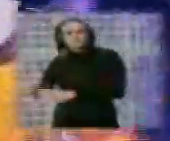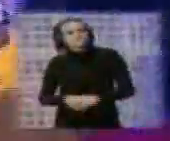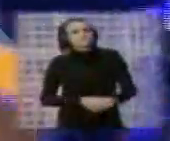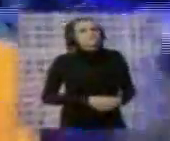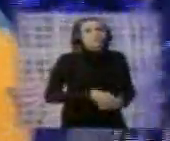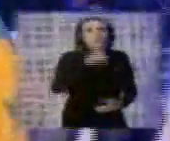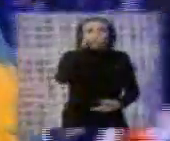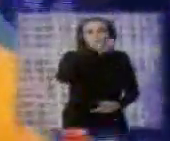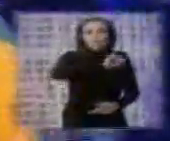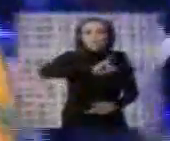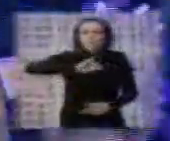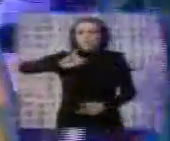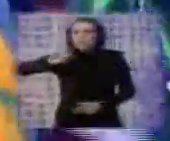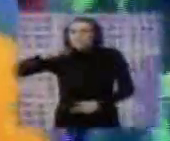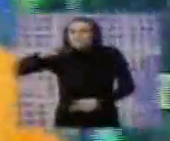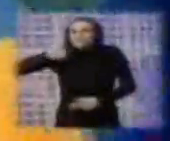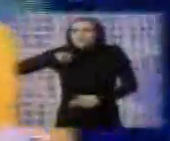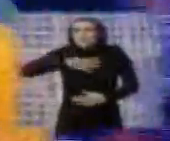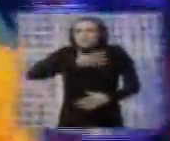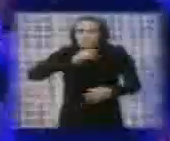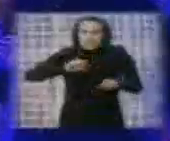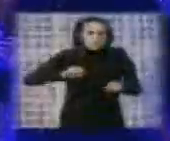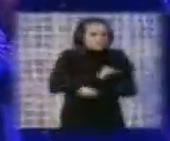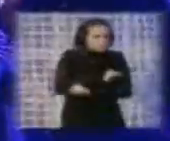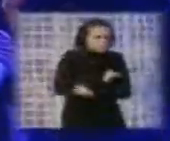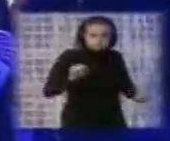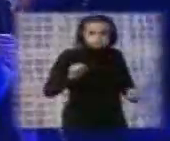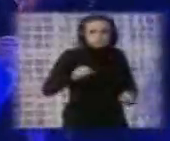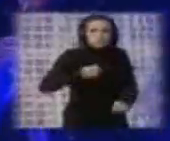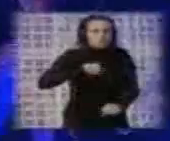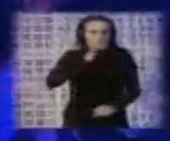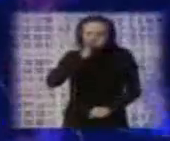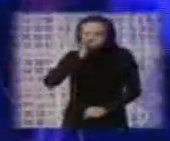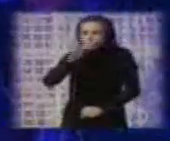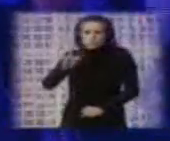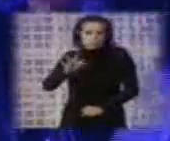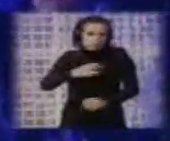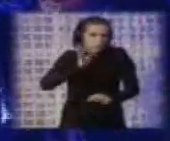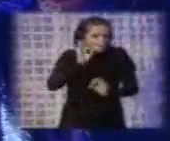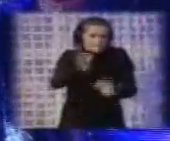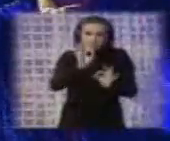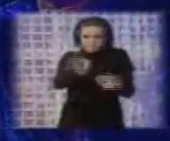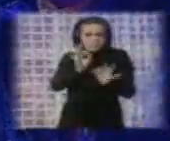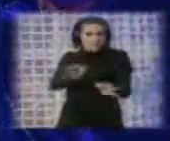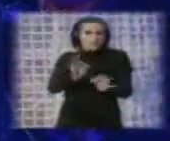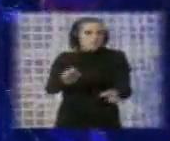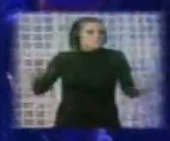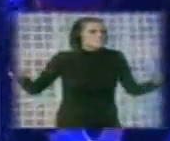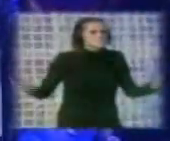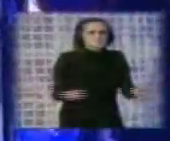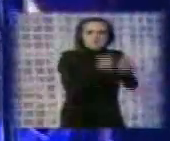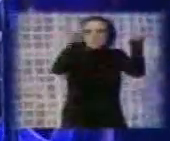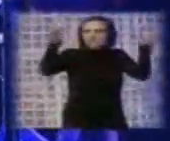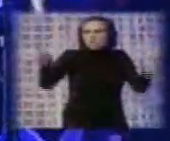Un día de esto reviento. Lo juro por todos lados, me da igual que no